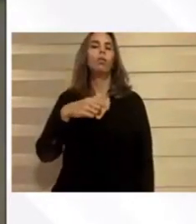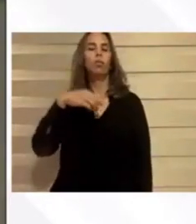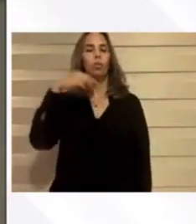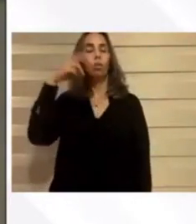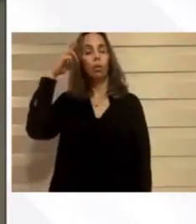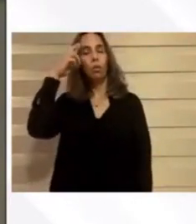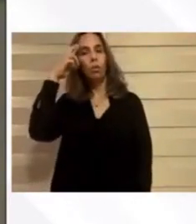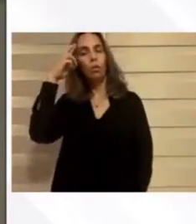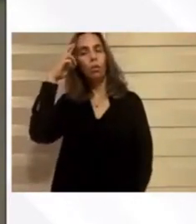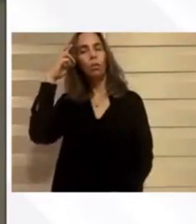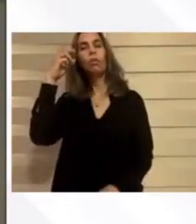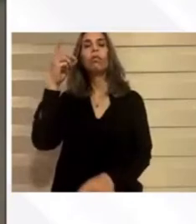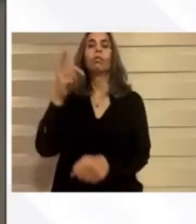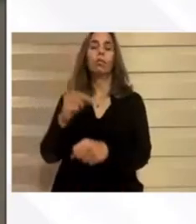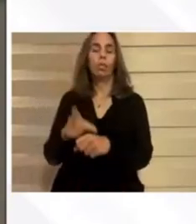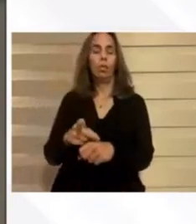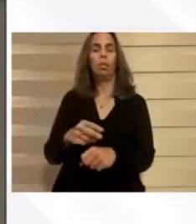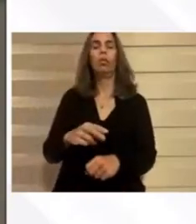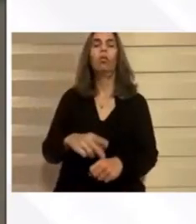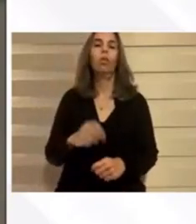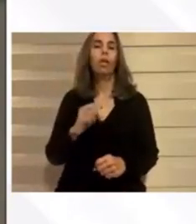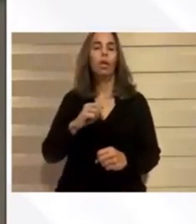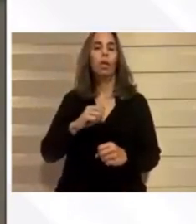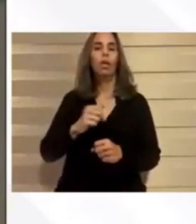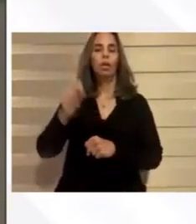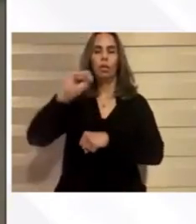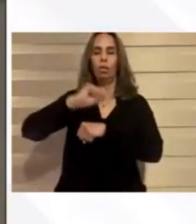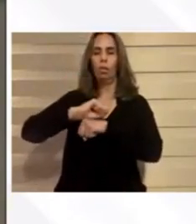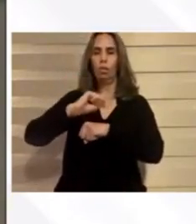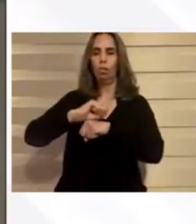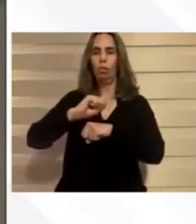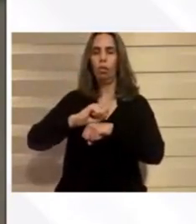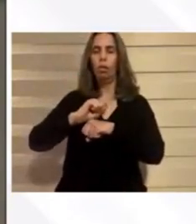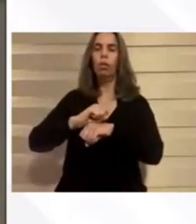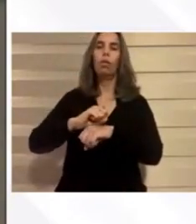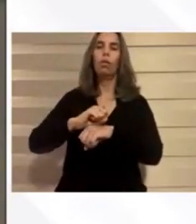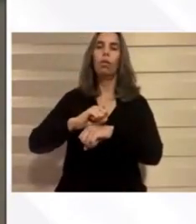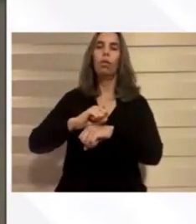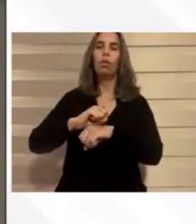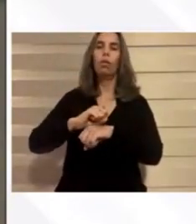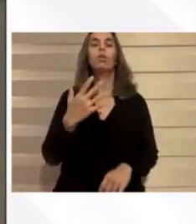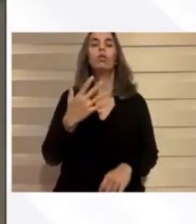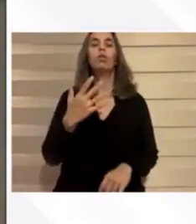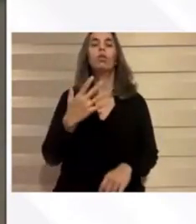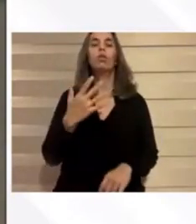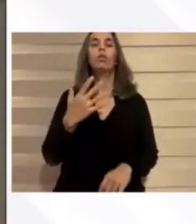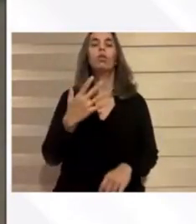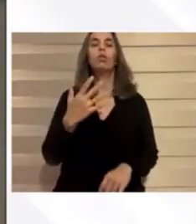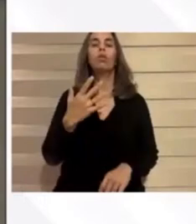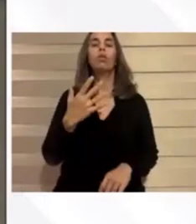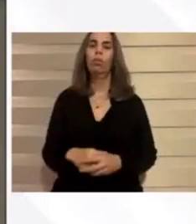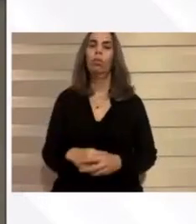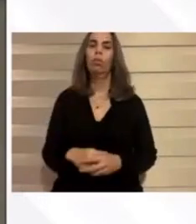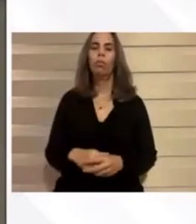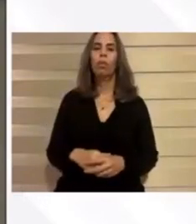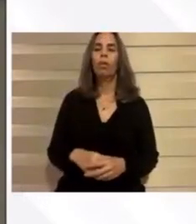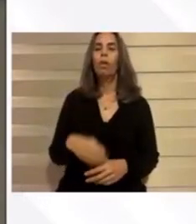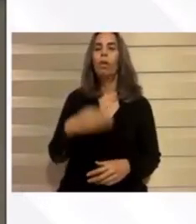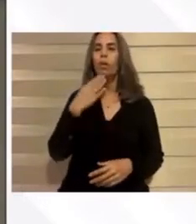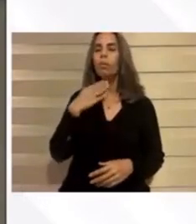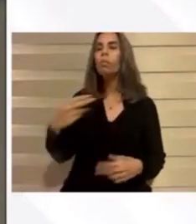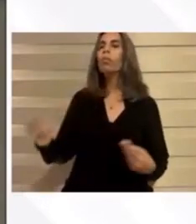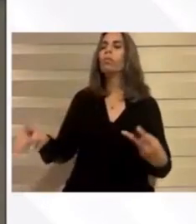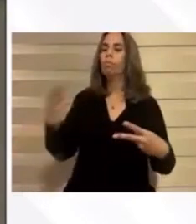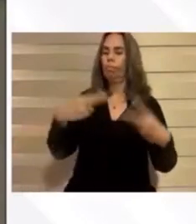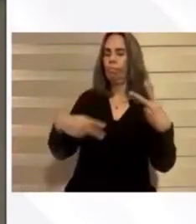152, Vicente Suárez, turno matutino. Les damos a todos los presentes la más cordial bienvenida. La Secretaría